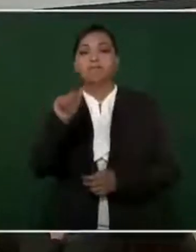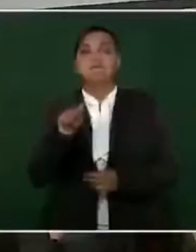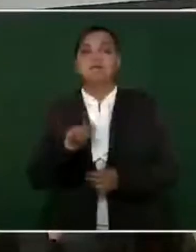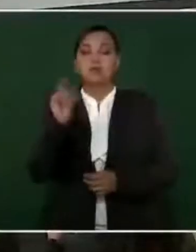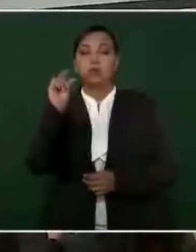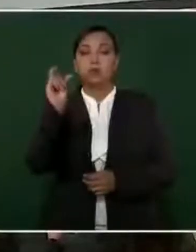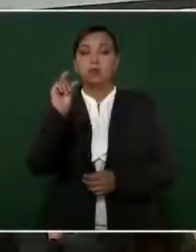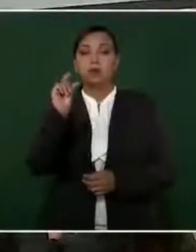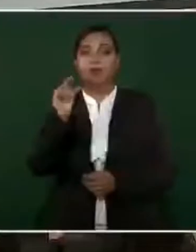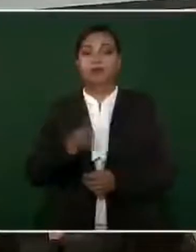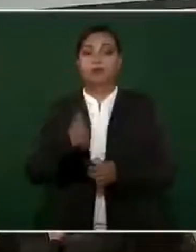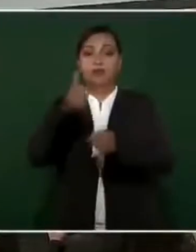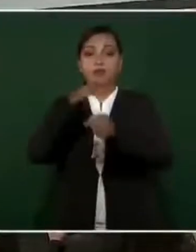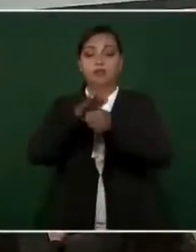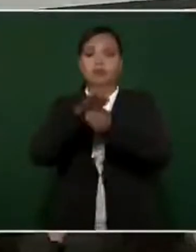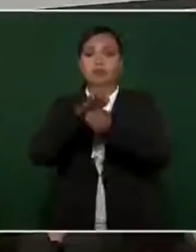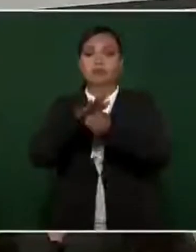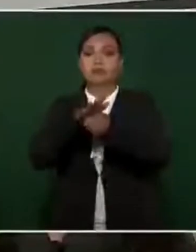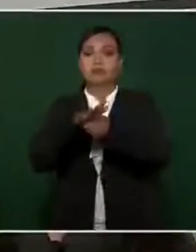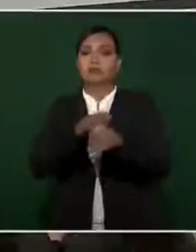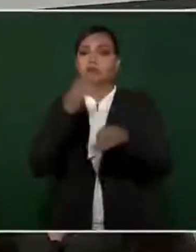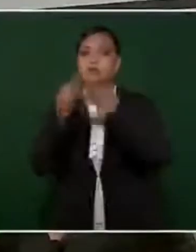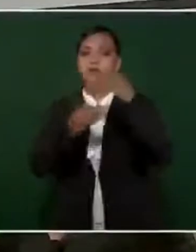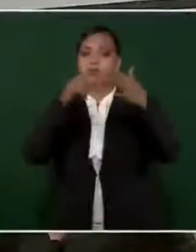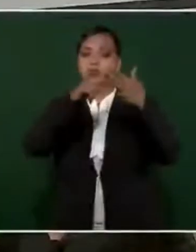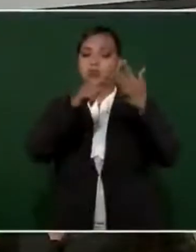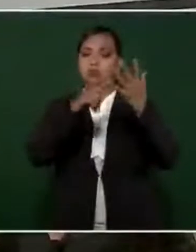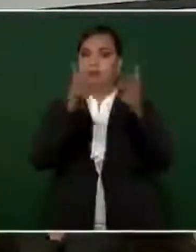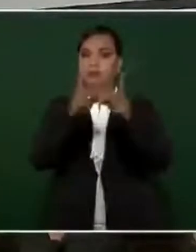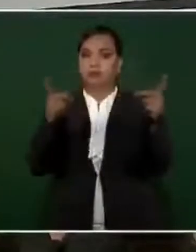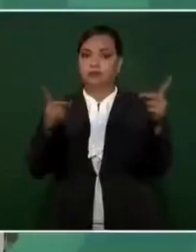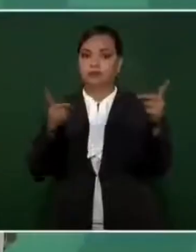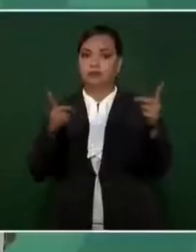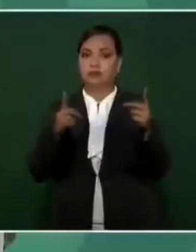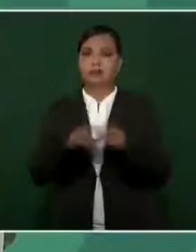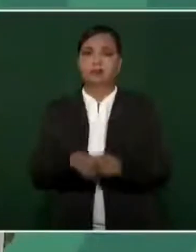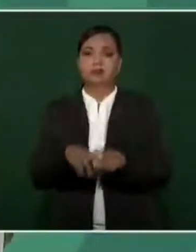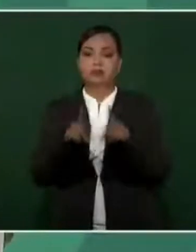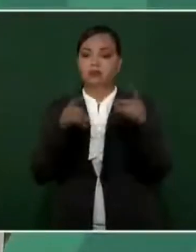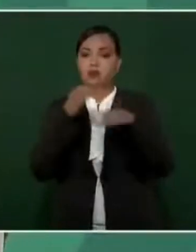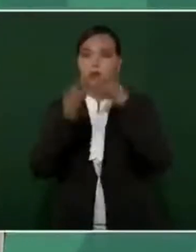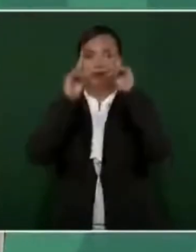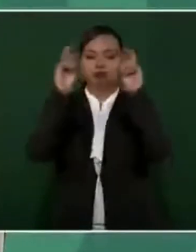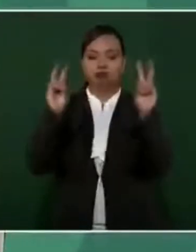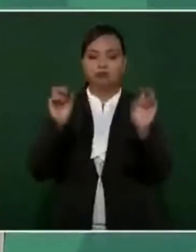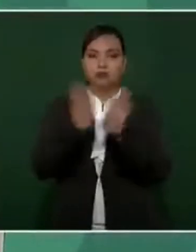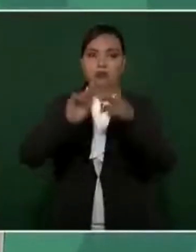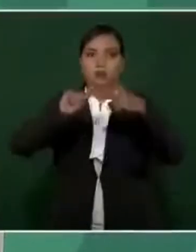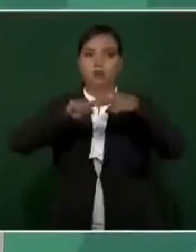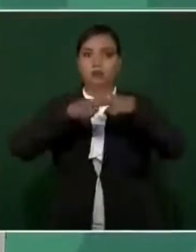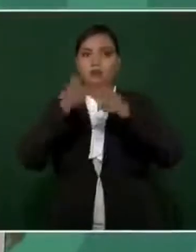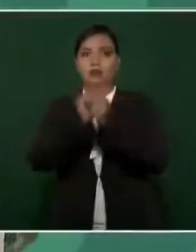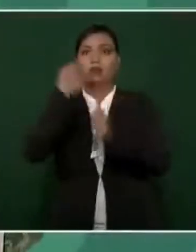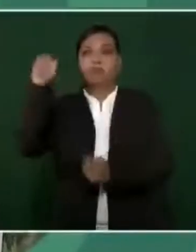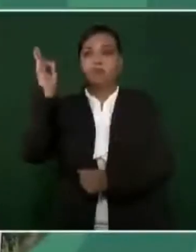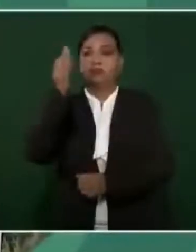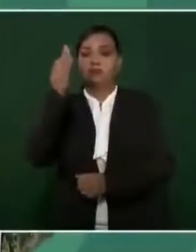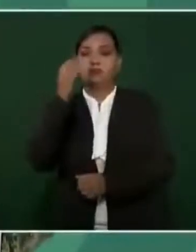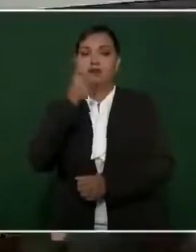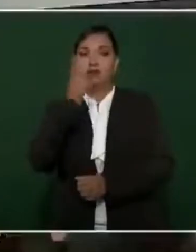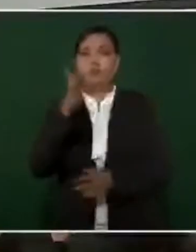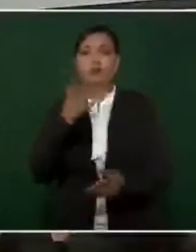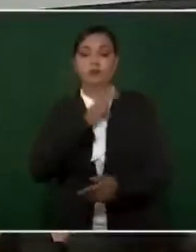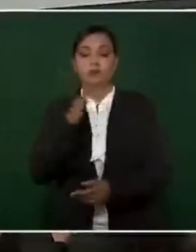la administración, todas las acciones que se desarrollaron, como mencioné en un inicio, por la parte federal, pues se ha